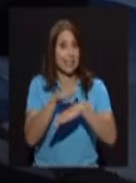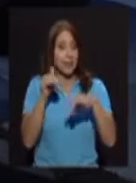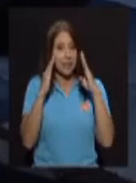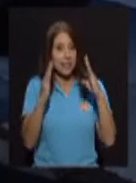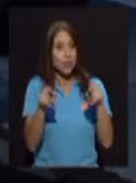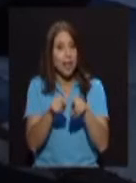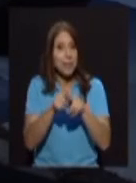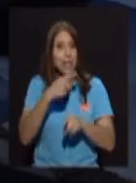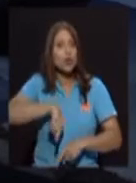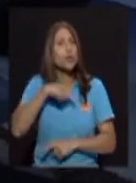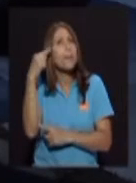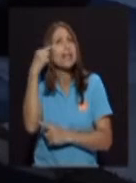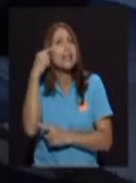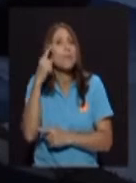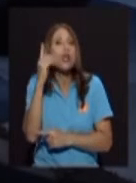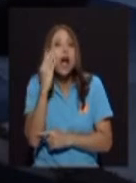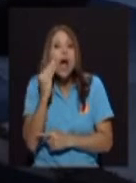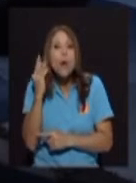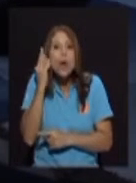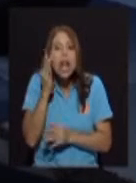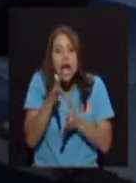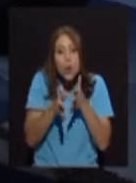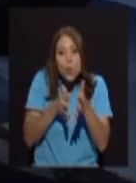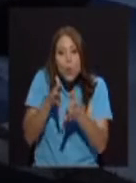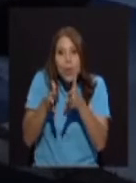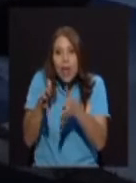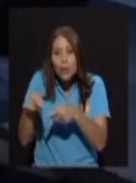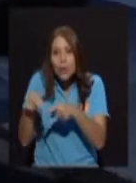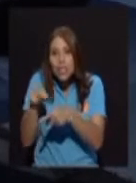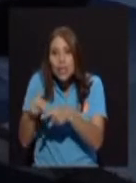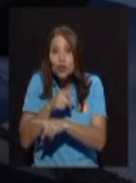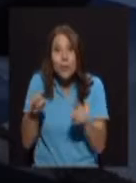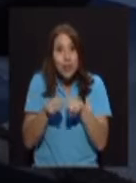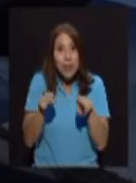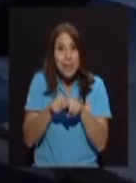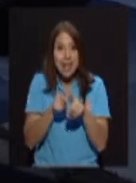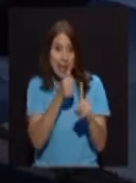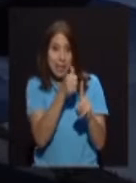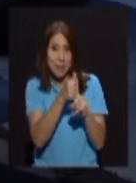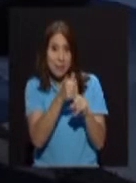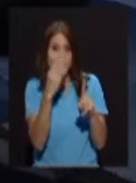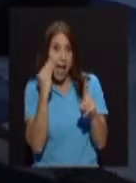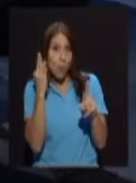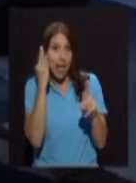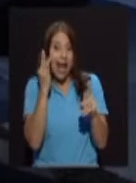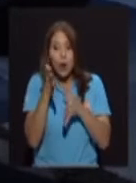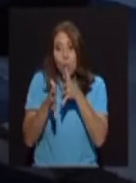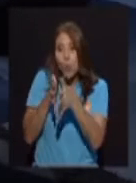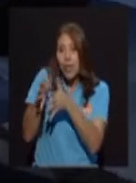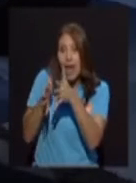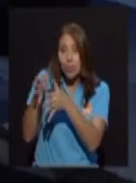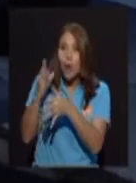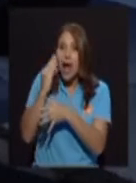también pensamos en la abuela cuidando a los nietos, también en la casa que compró el abuelo, pero también la misma abuela cuidando al abuelo. Una de